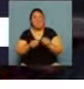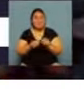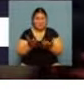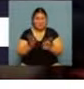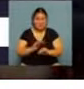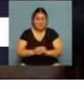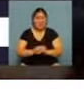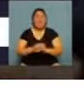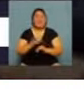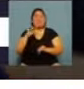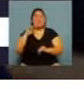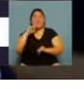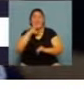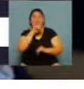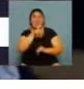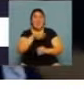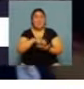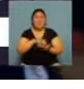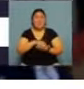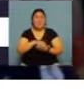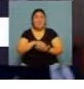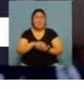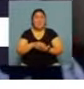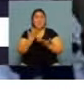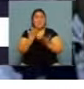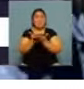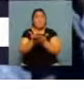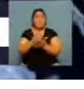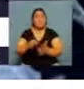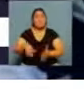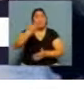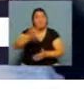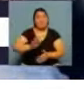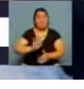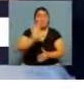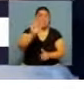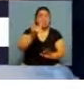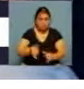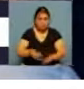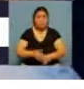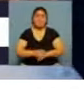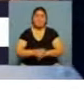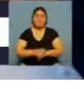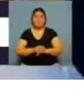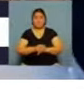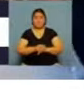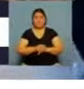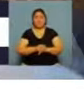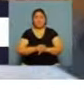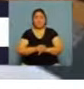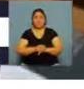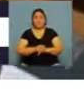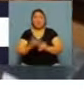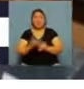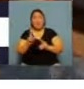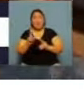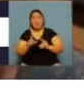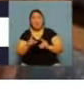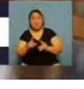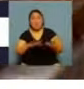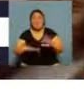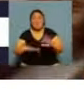de Ledesma también, para proponer cosas para adelante, para el futuro. Lo que vimos es que hay una situación con el